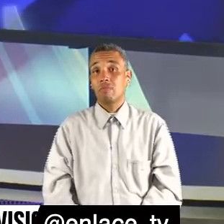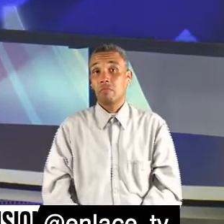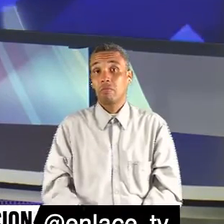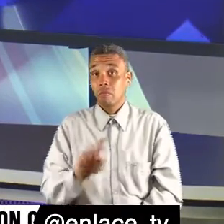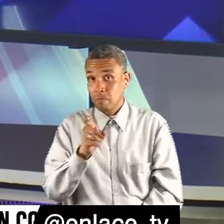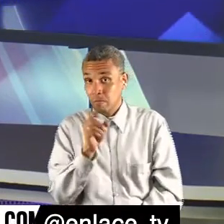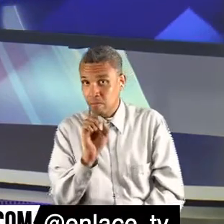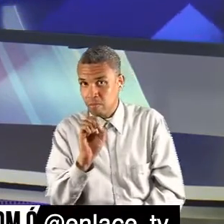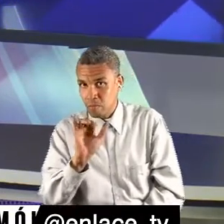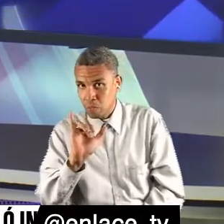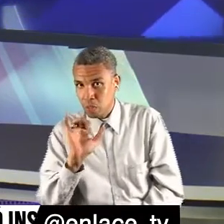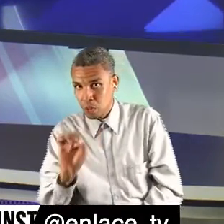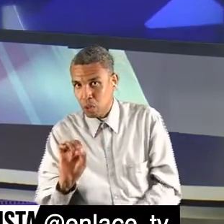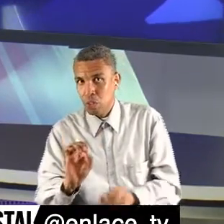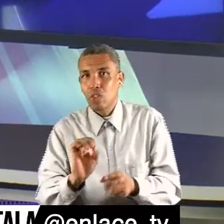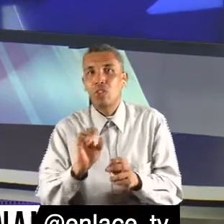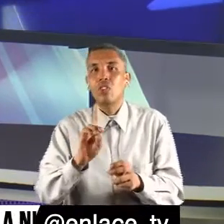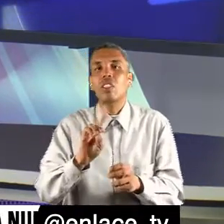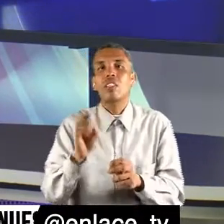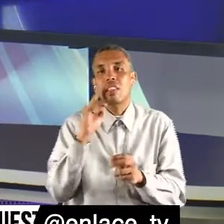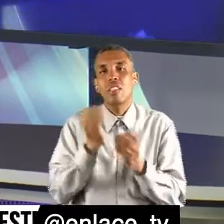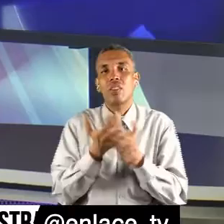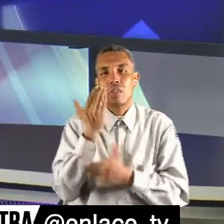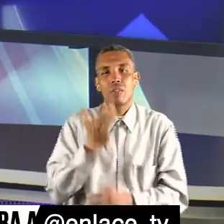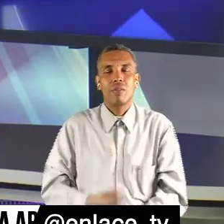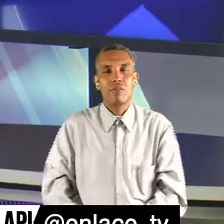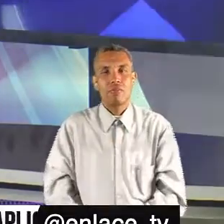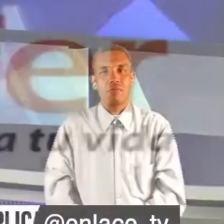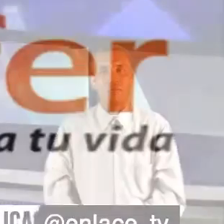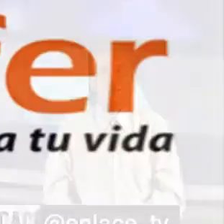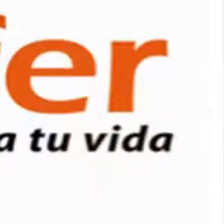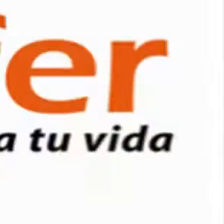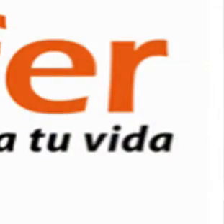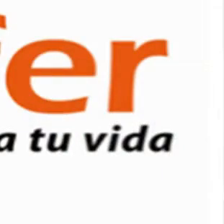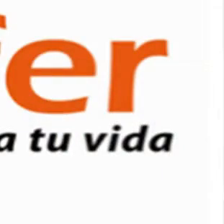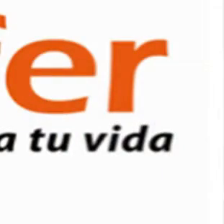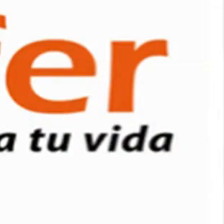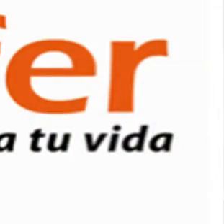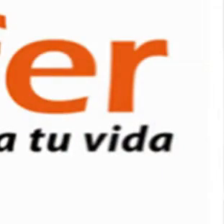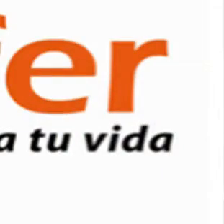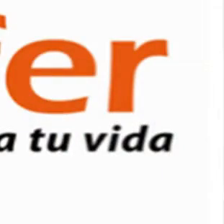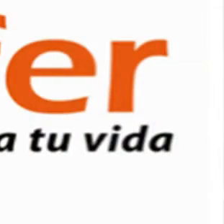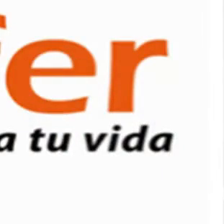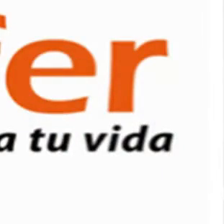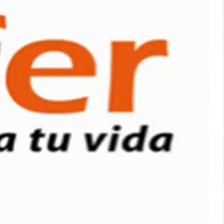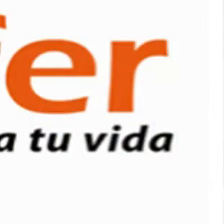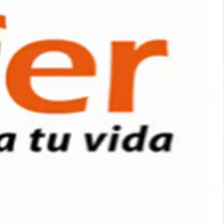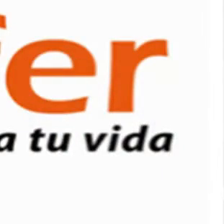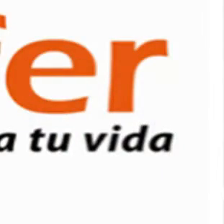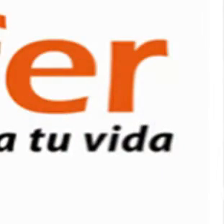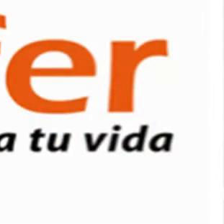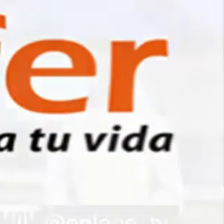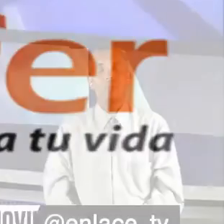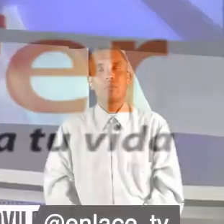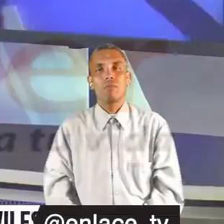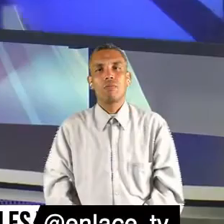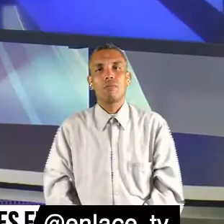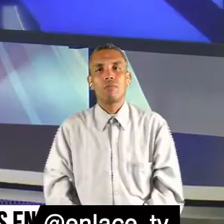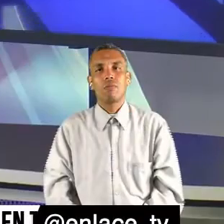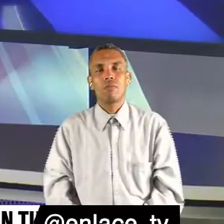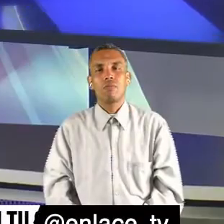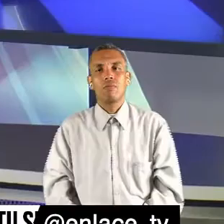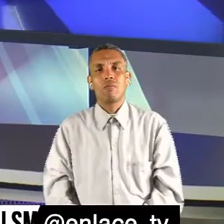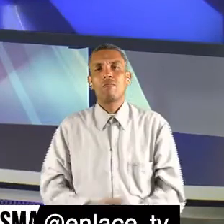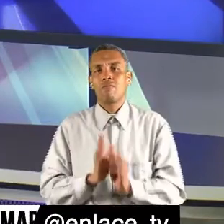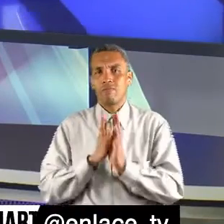su nuevo trabajo discográfico. Y antes de despedirnos, recuerden: Materiales Eléctricos, Electrofer, ilumina tu vida. Esta ha